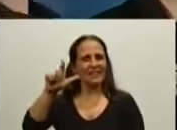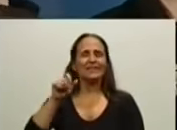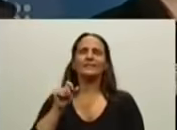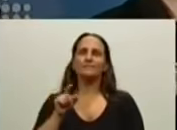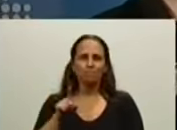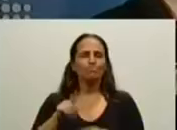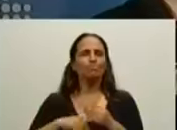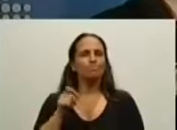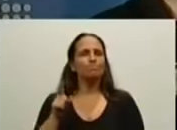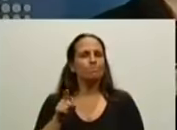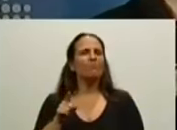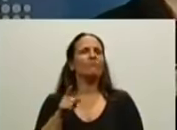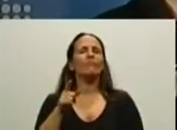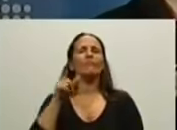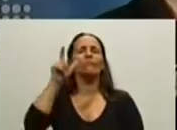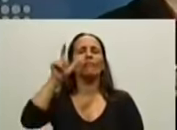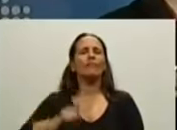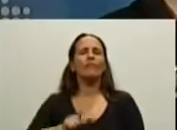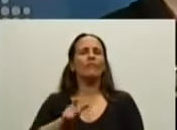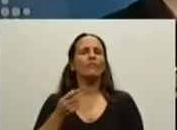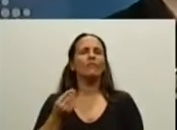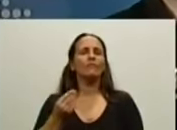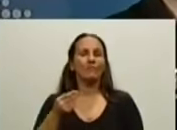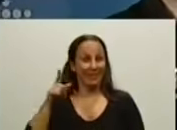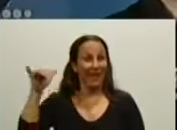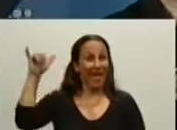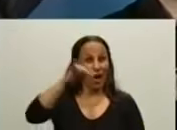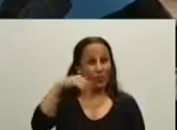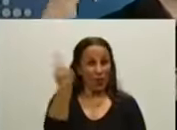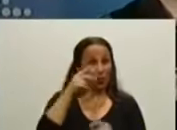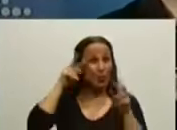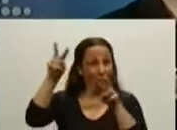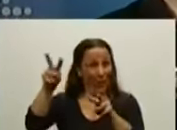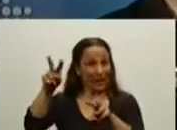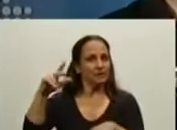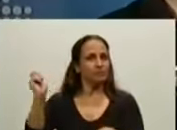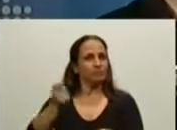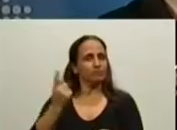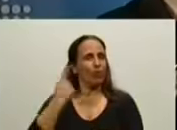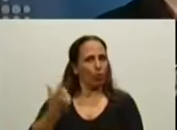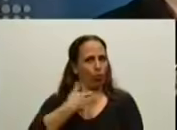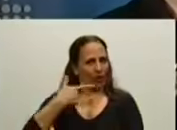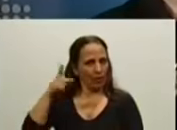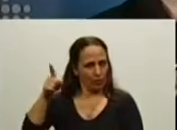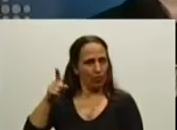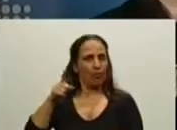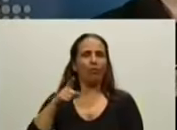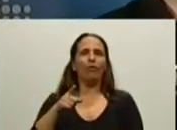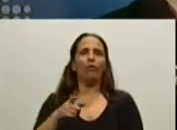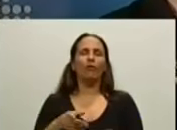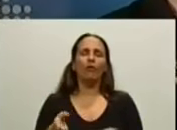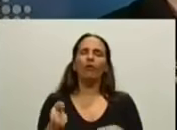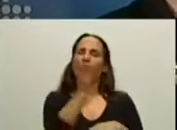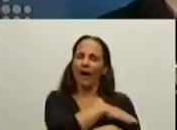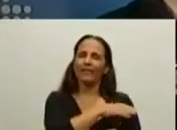Fitzgerald es el propietario de ese avión que ustedes pueden ver allí. Antes de Dardo Cabo también